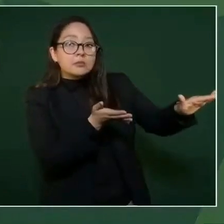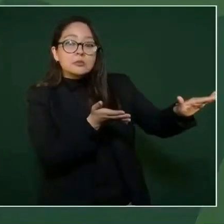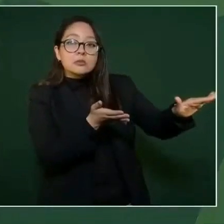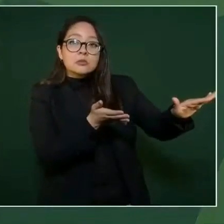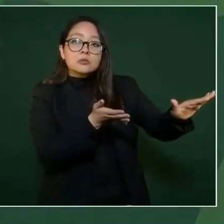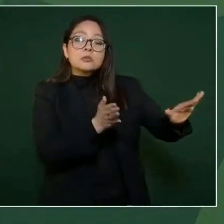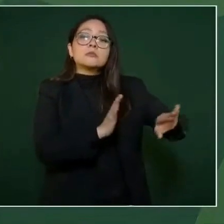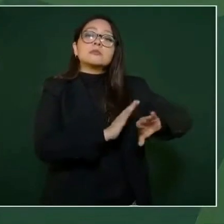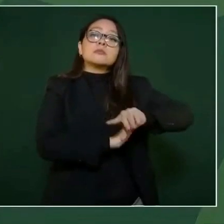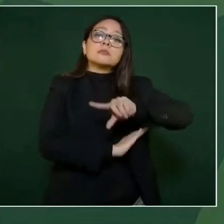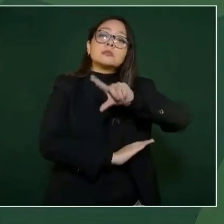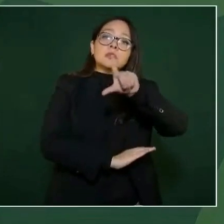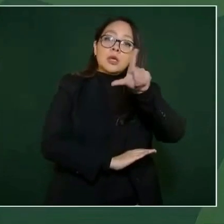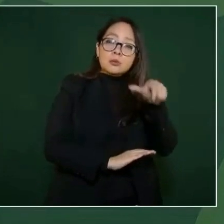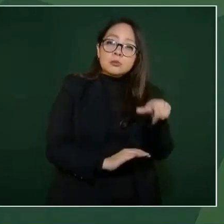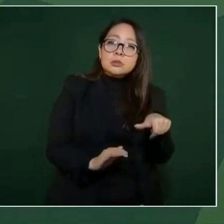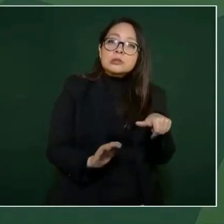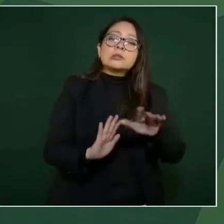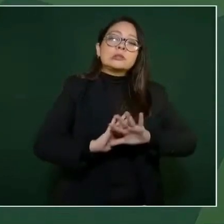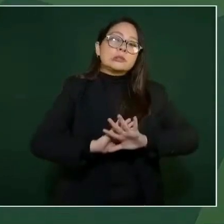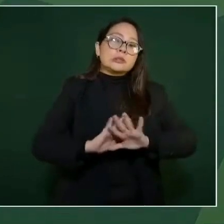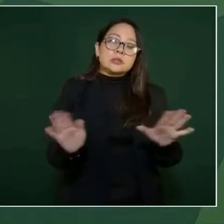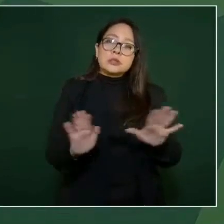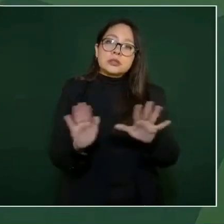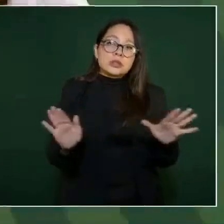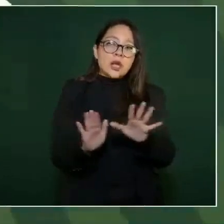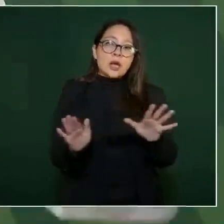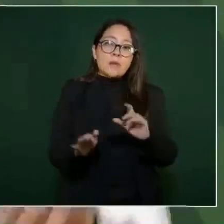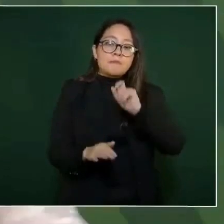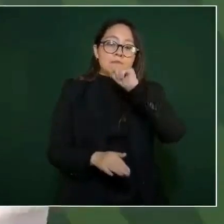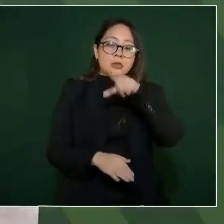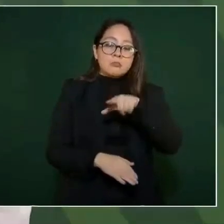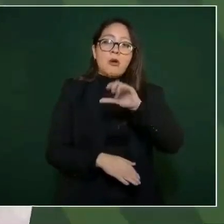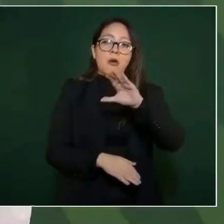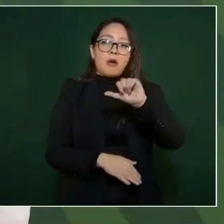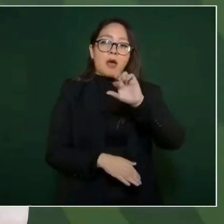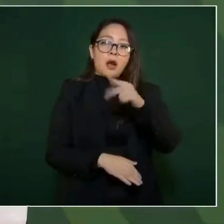ya venía la llamada también cargada.